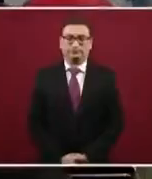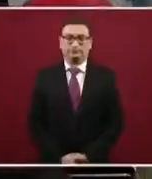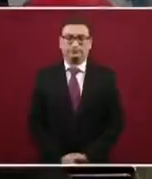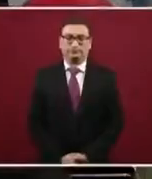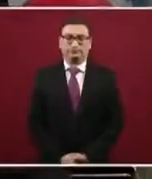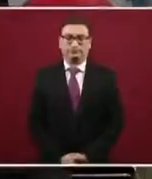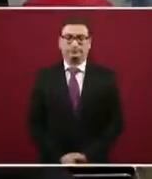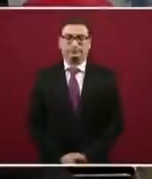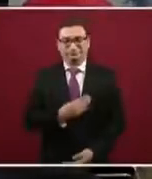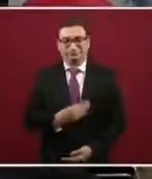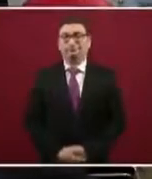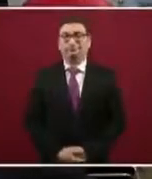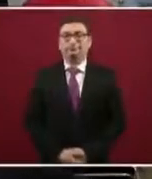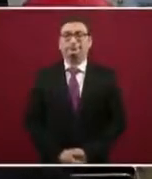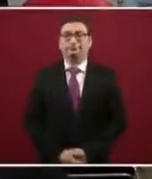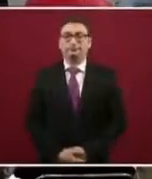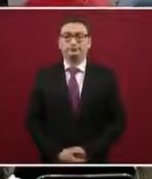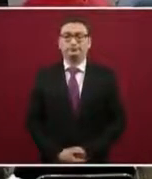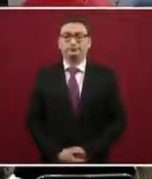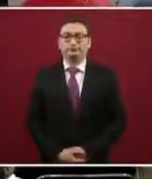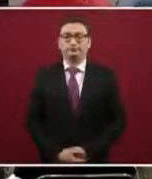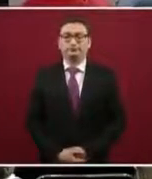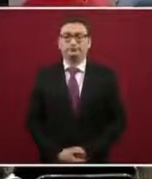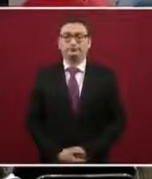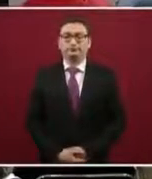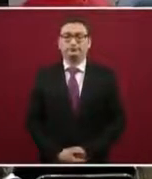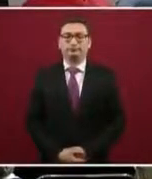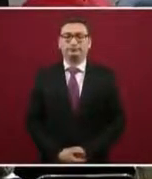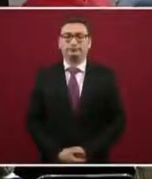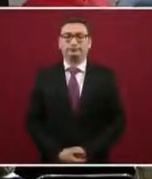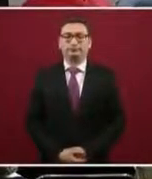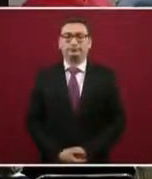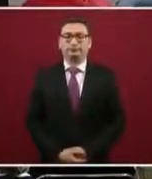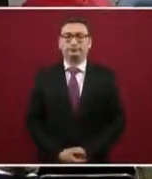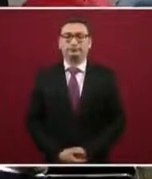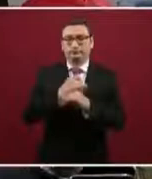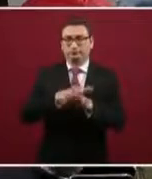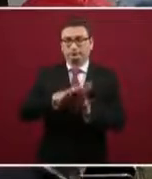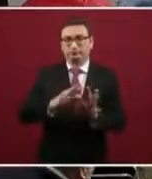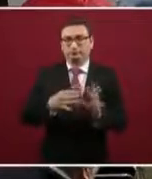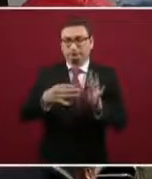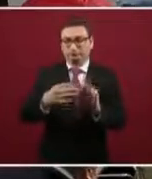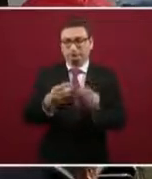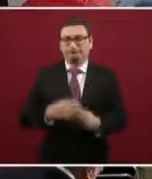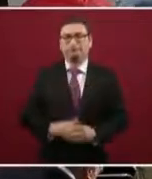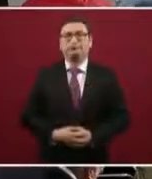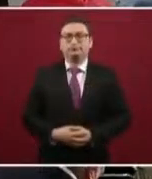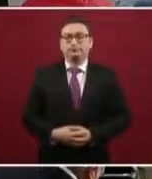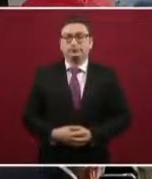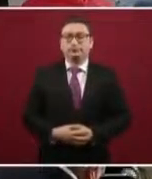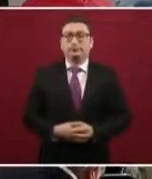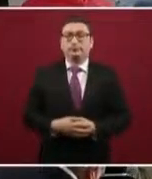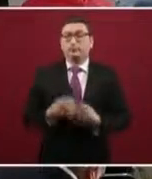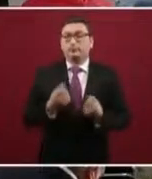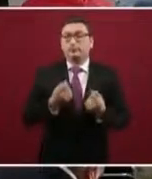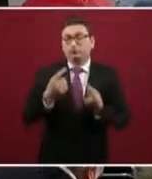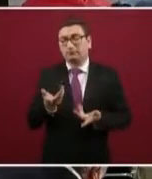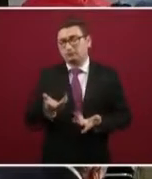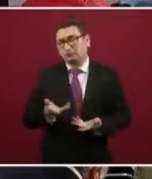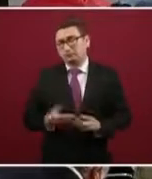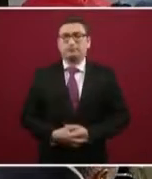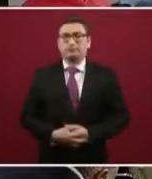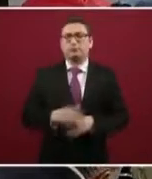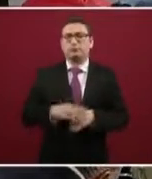Bueno, el día de hoy vamos a informar sobre lo que se está haciendo en el CONACYT. Han habido